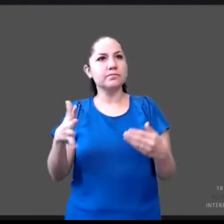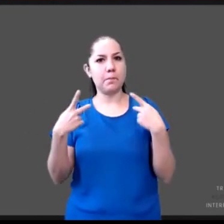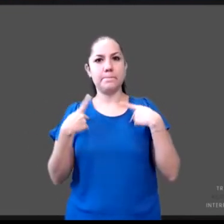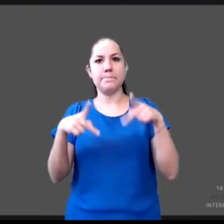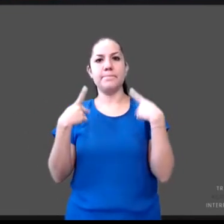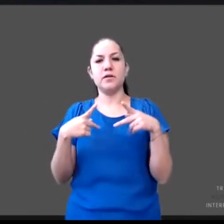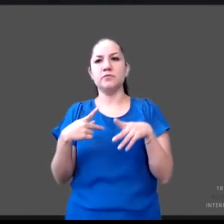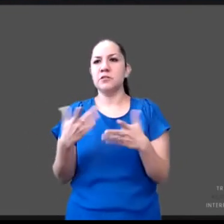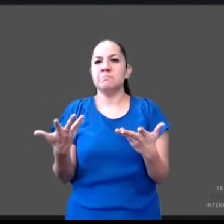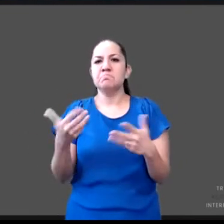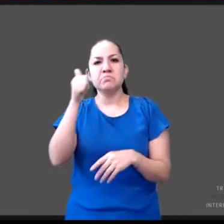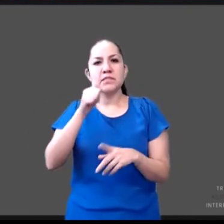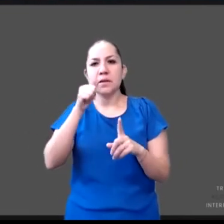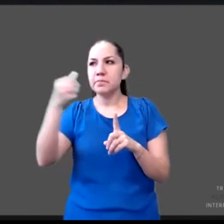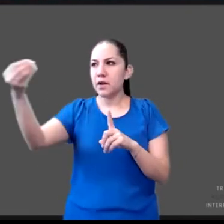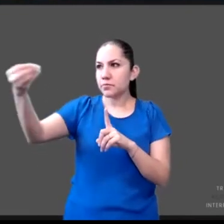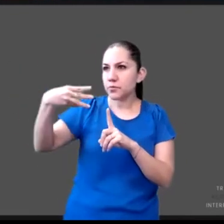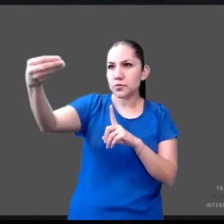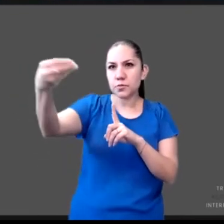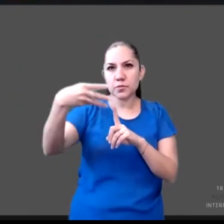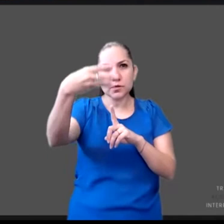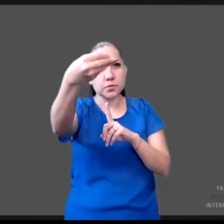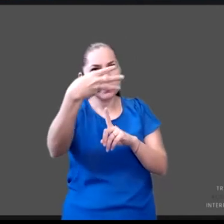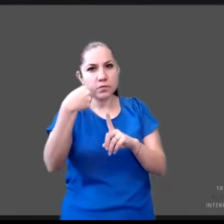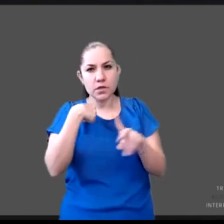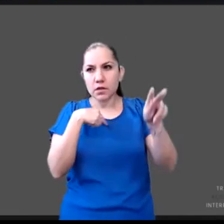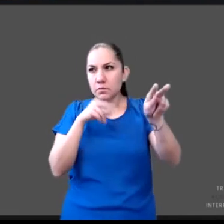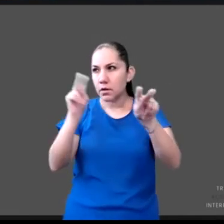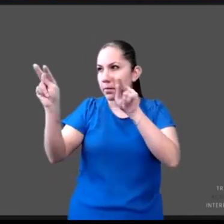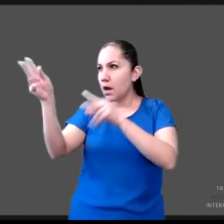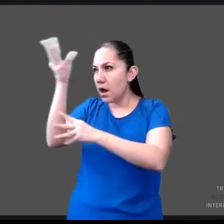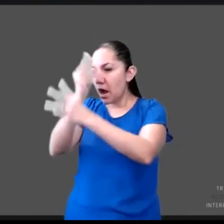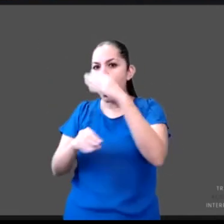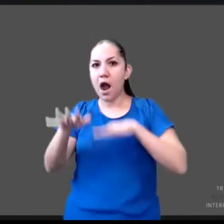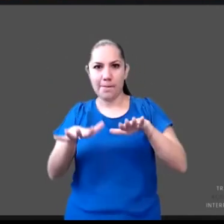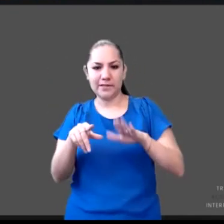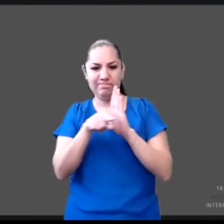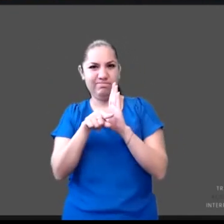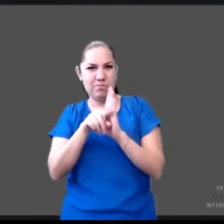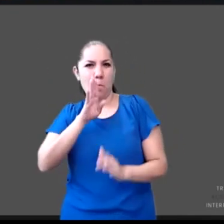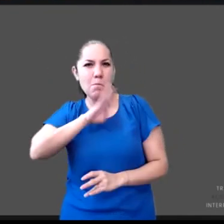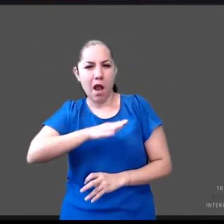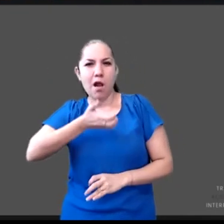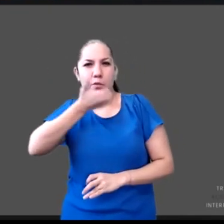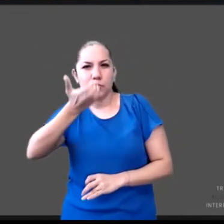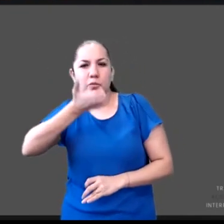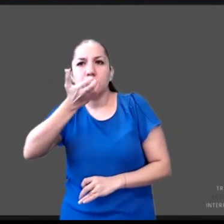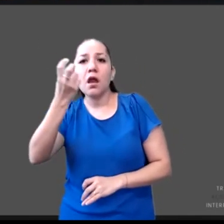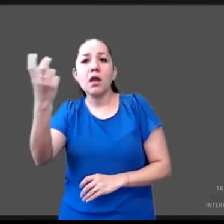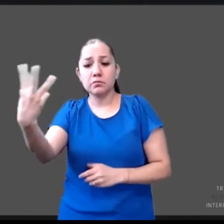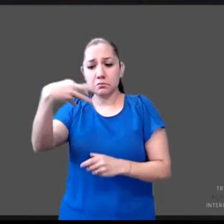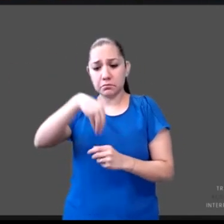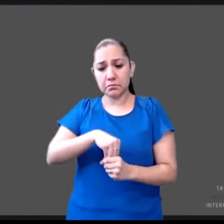que genera malos hábitos que después se traducen en salud. Una de las cosas que más se ha repetido en estos